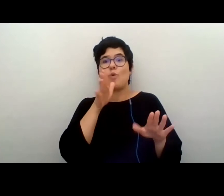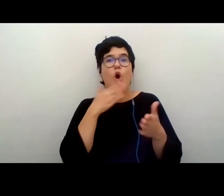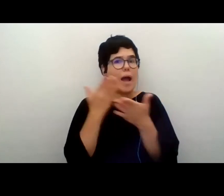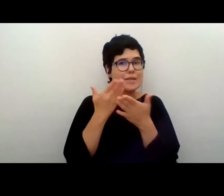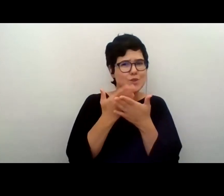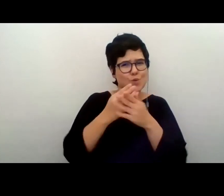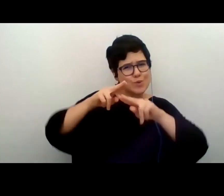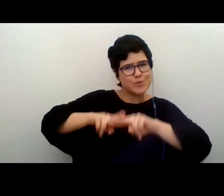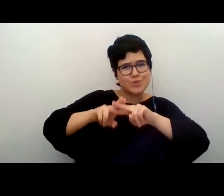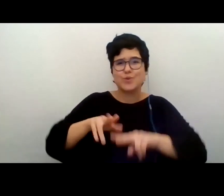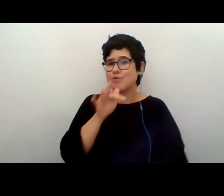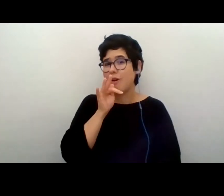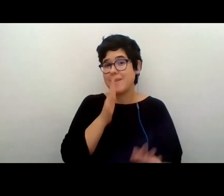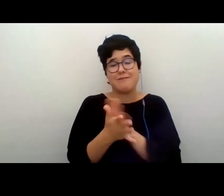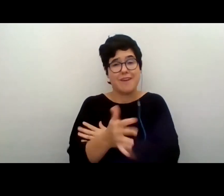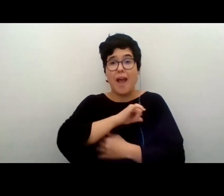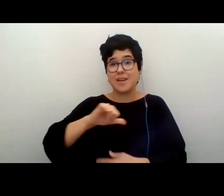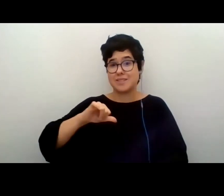cierta manera autoinmune, por lo tanto que